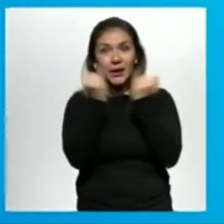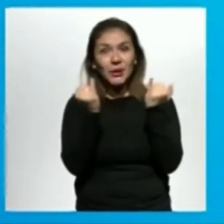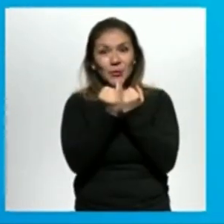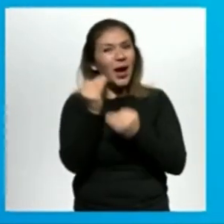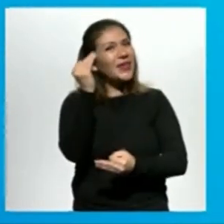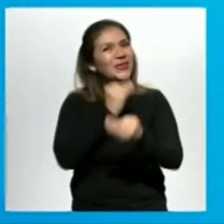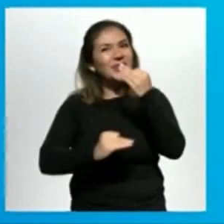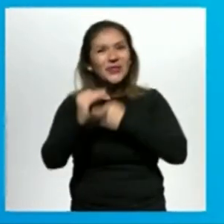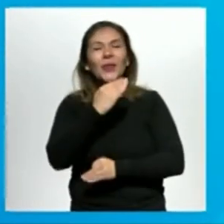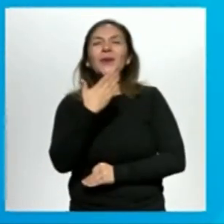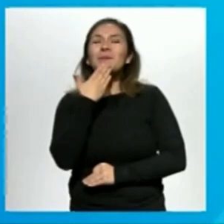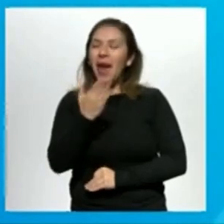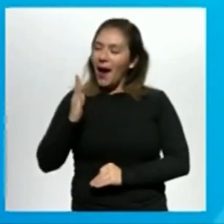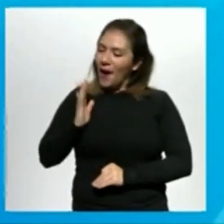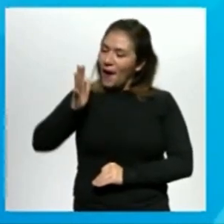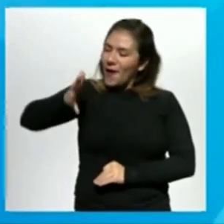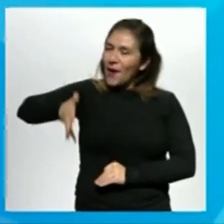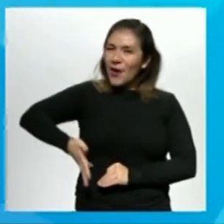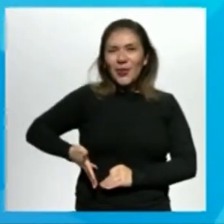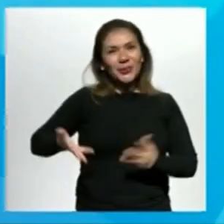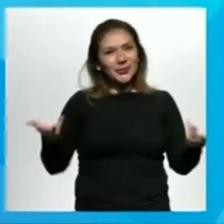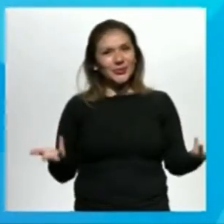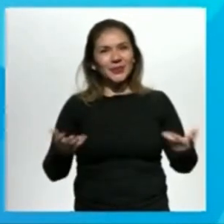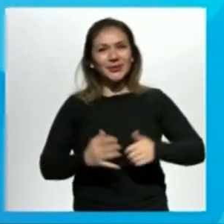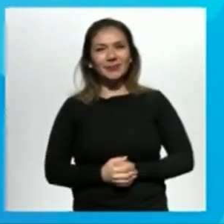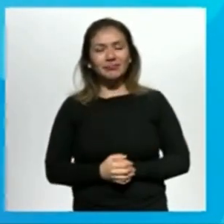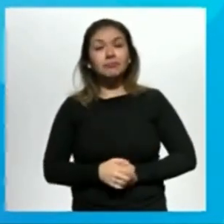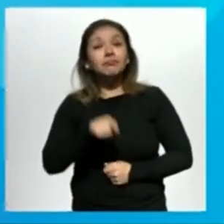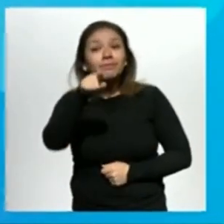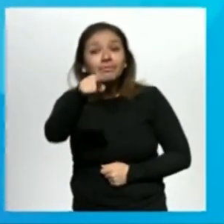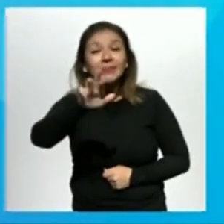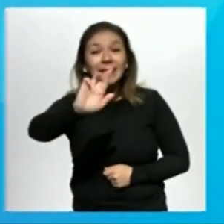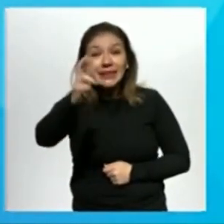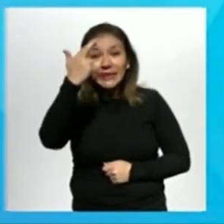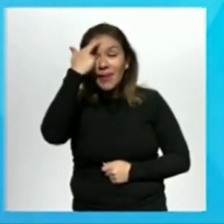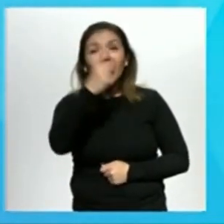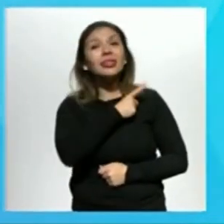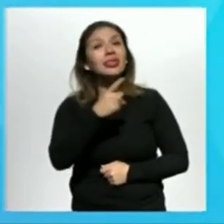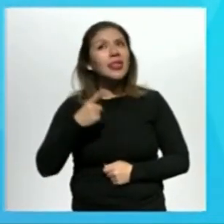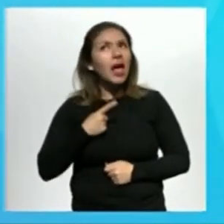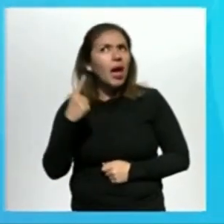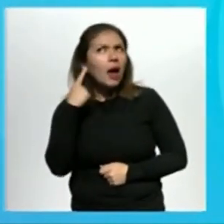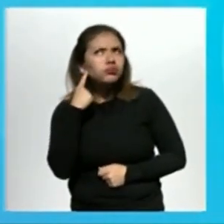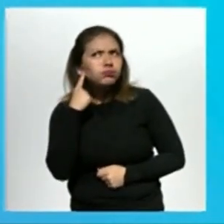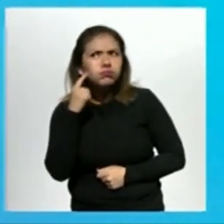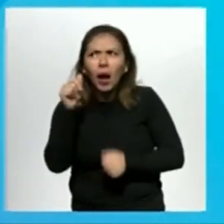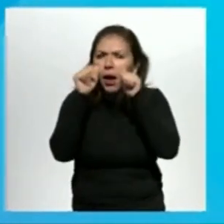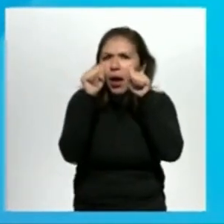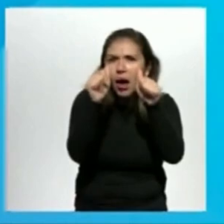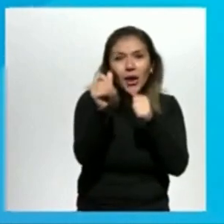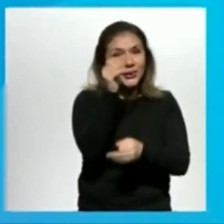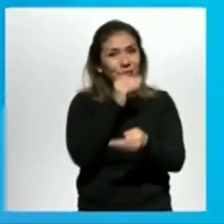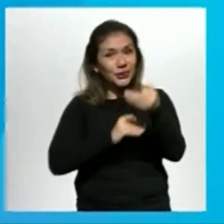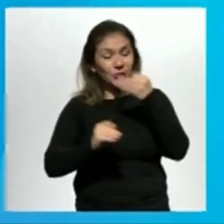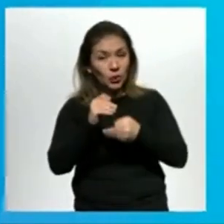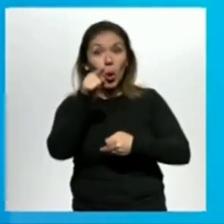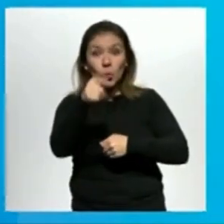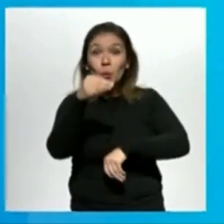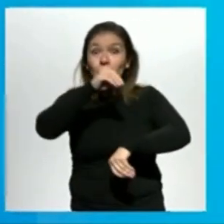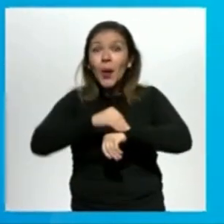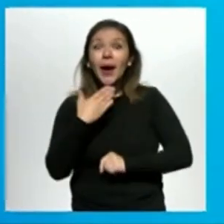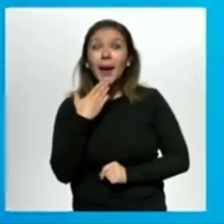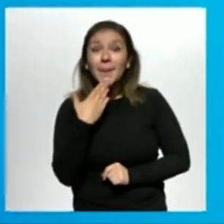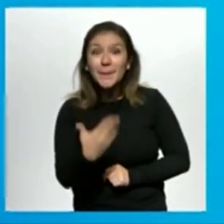estarán muy orgullosos de nosotros. Recuerda, debes escuchar a los demás. Y si te portas